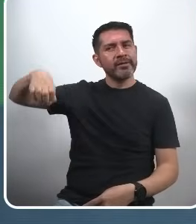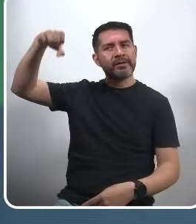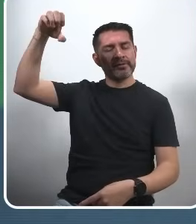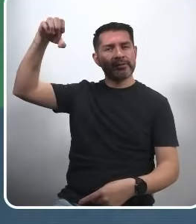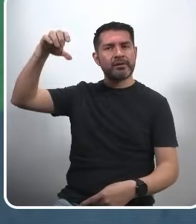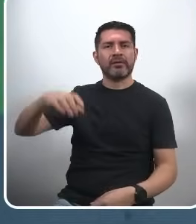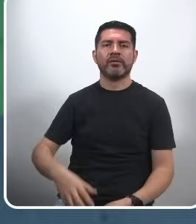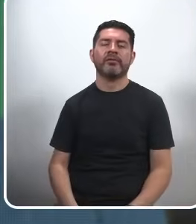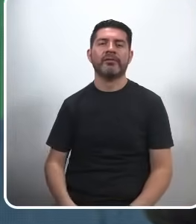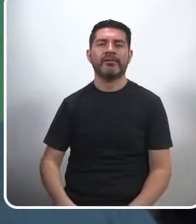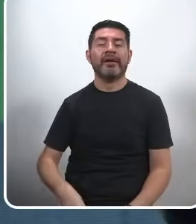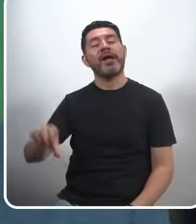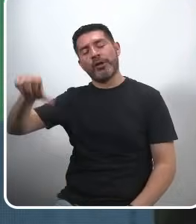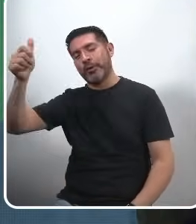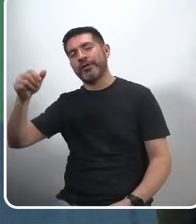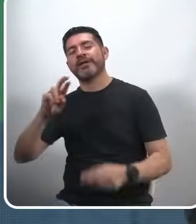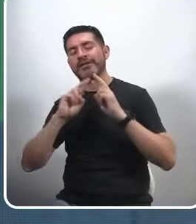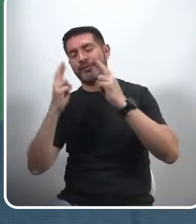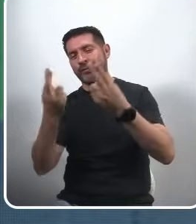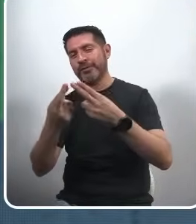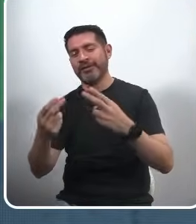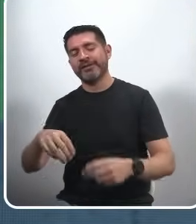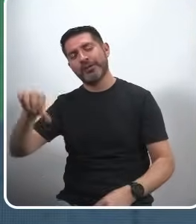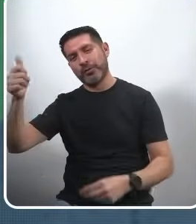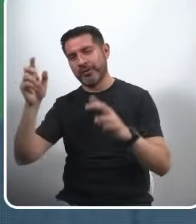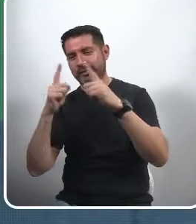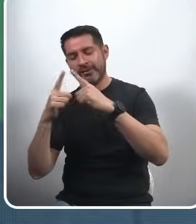Cristianos que, es que ¿quién está al pendiente de mí?